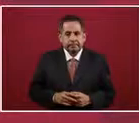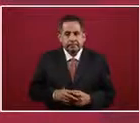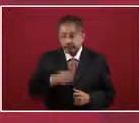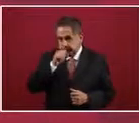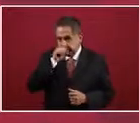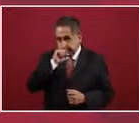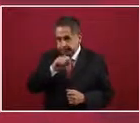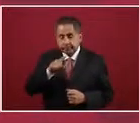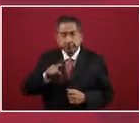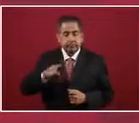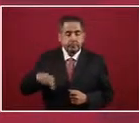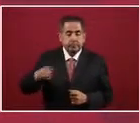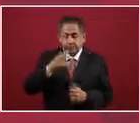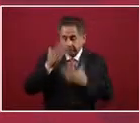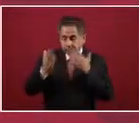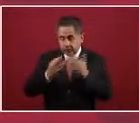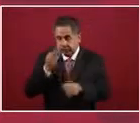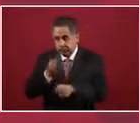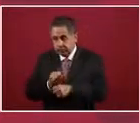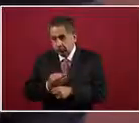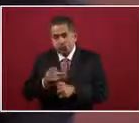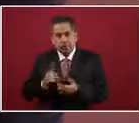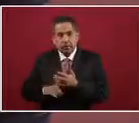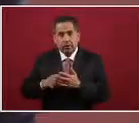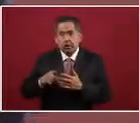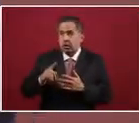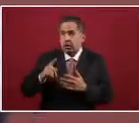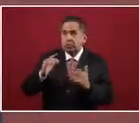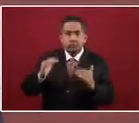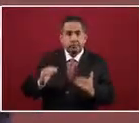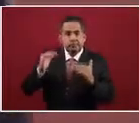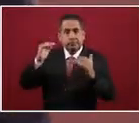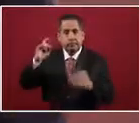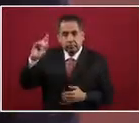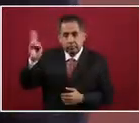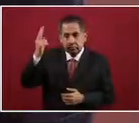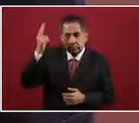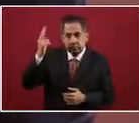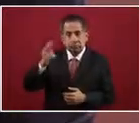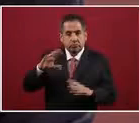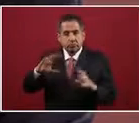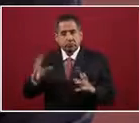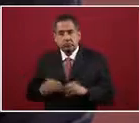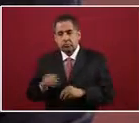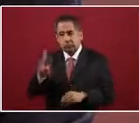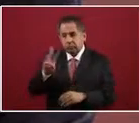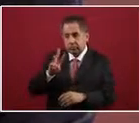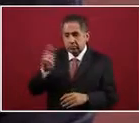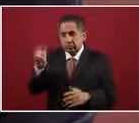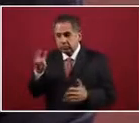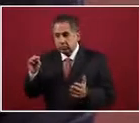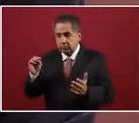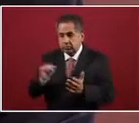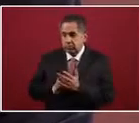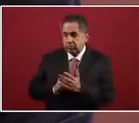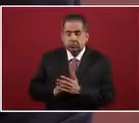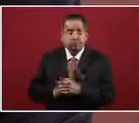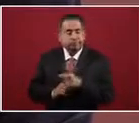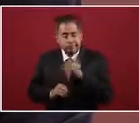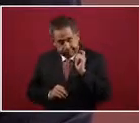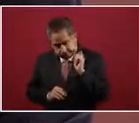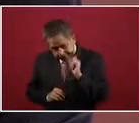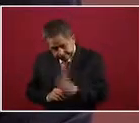están los estudiantes de nivel superior, que son 300,000. Ahí